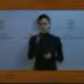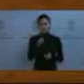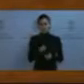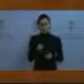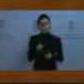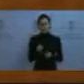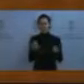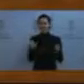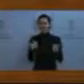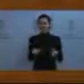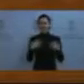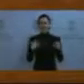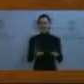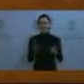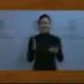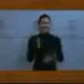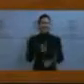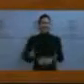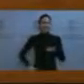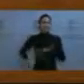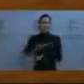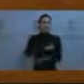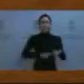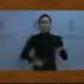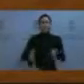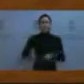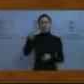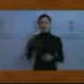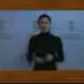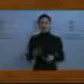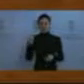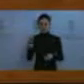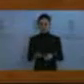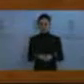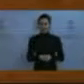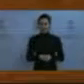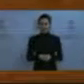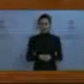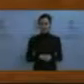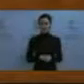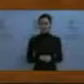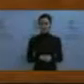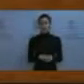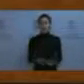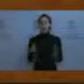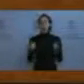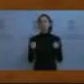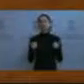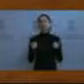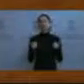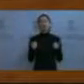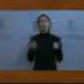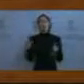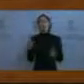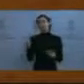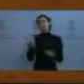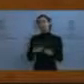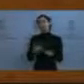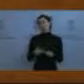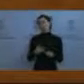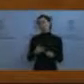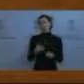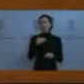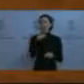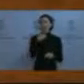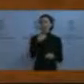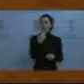tropelías es importante y queremos saber si hay alguna responsabilidad política por ello o no. Y